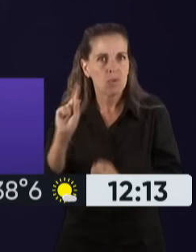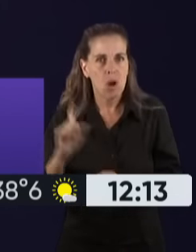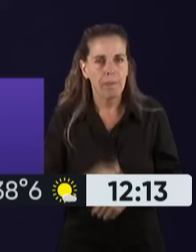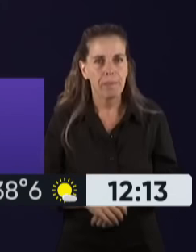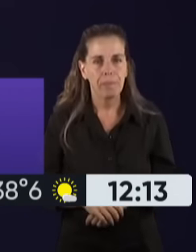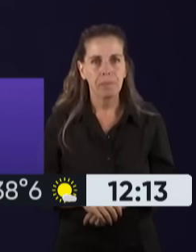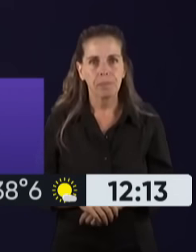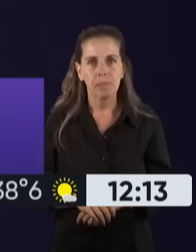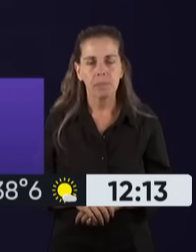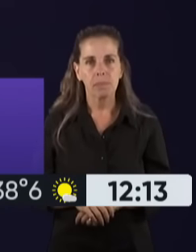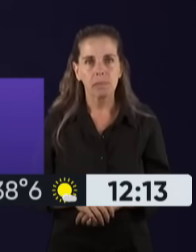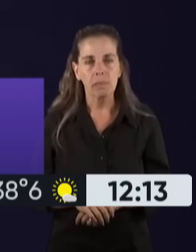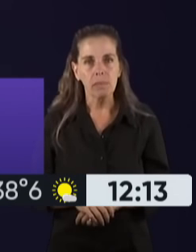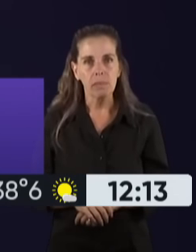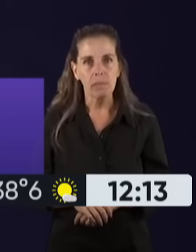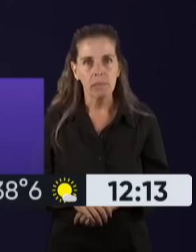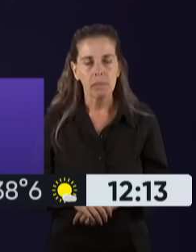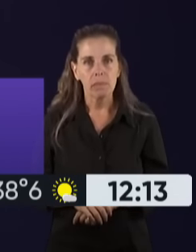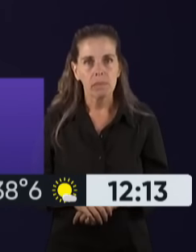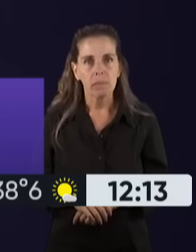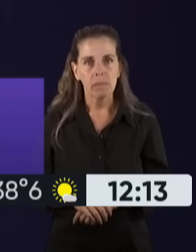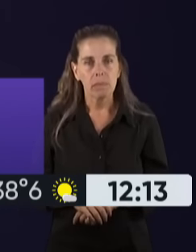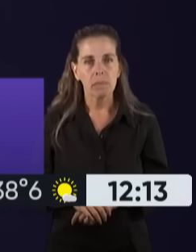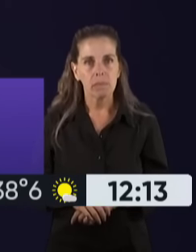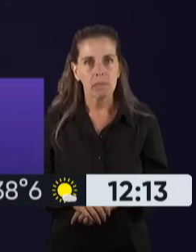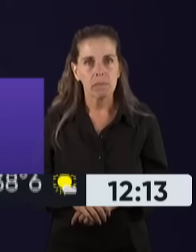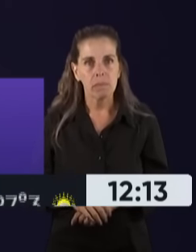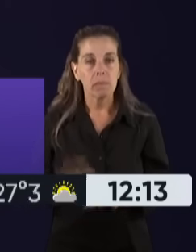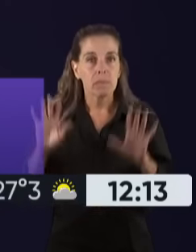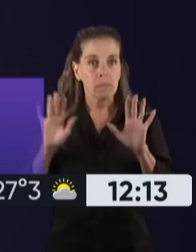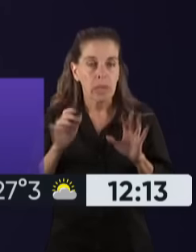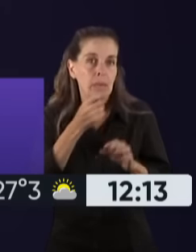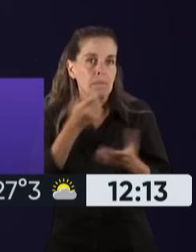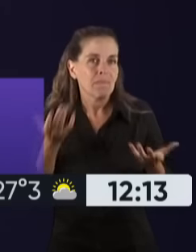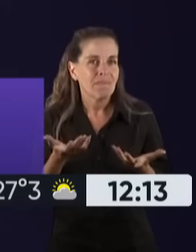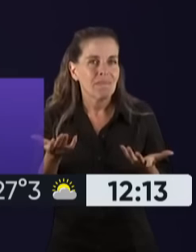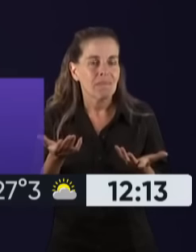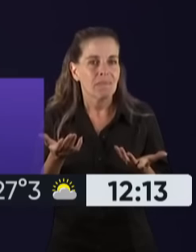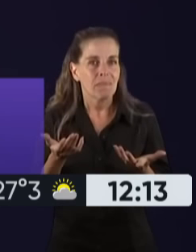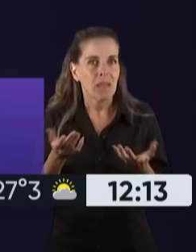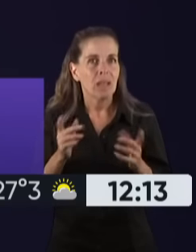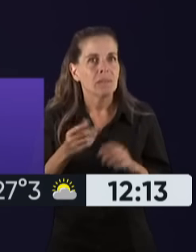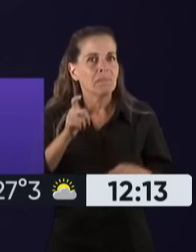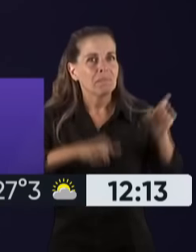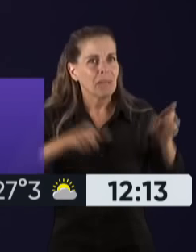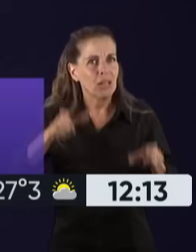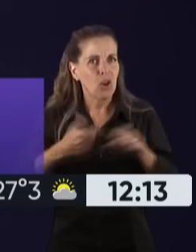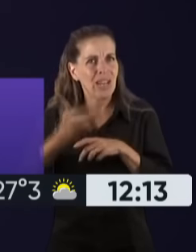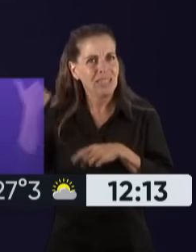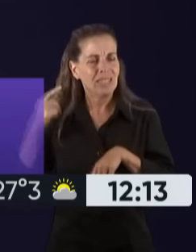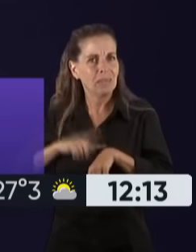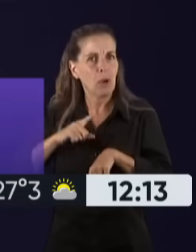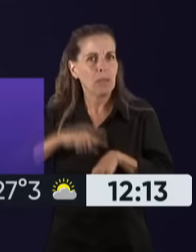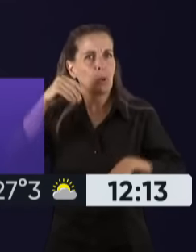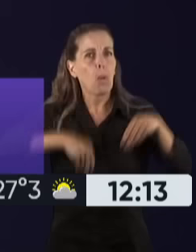eh en Pos del la intención que tuvo la gente a al votar y elegir una propuesta que